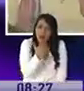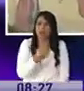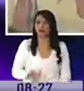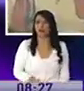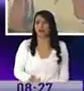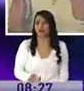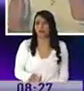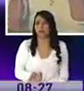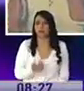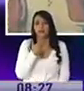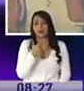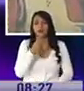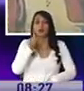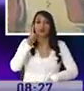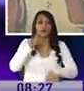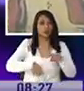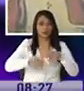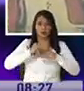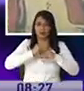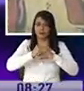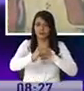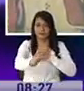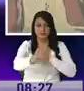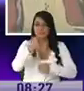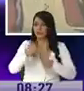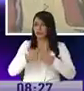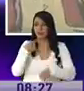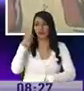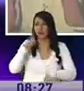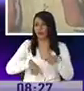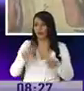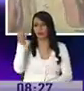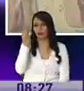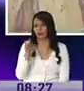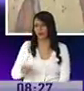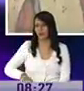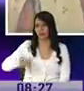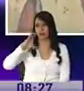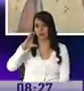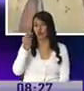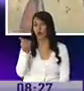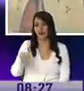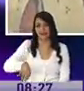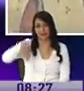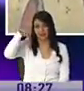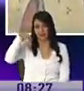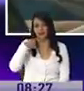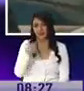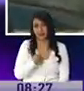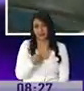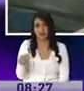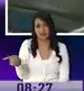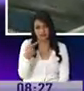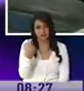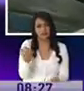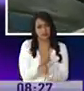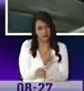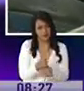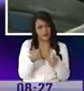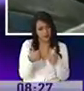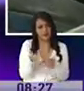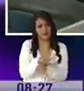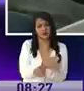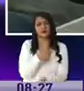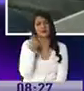que no pueden pavimentar todas las quees la ciudad porque no hay presupuesto no hay presupuesto hag un trabo bueno con el bacheo Yo